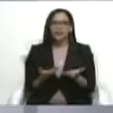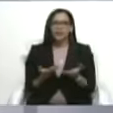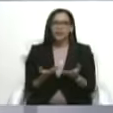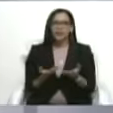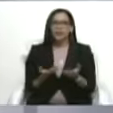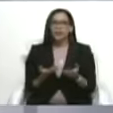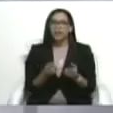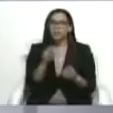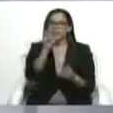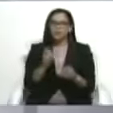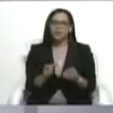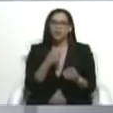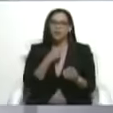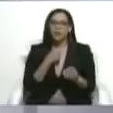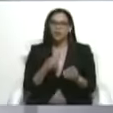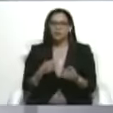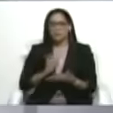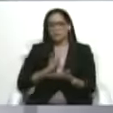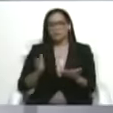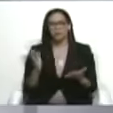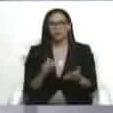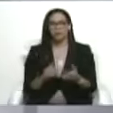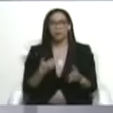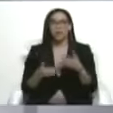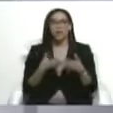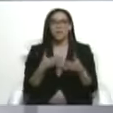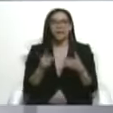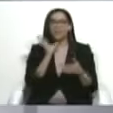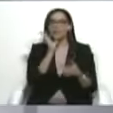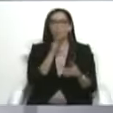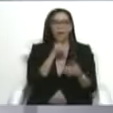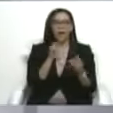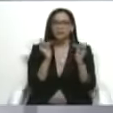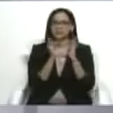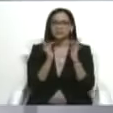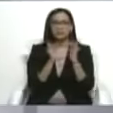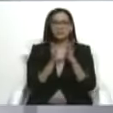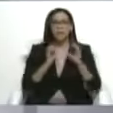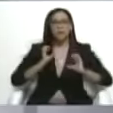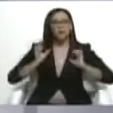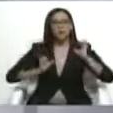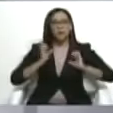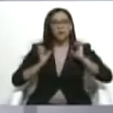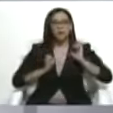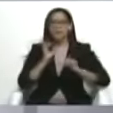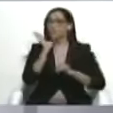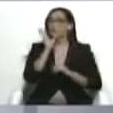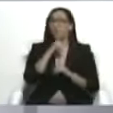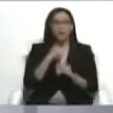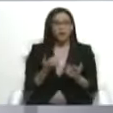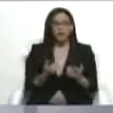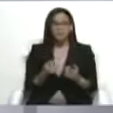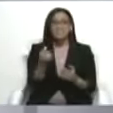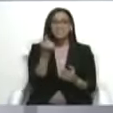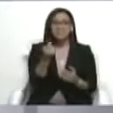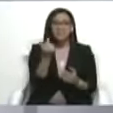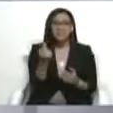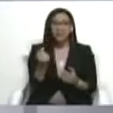los lance a un precipicio, no les importa. Fiscal, entonces, ahí no hay empatía. Fíjate, conclusión, ahí no hay empatía ni siquiera con